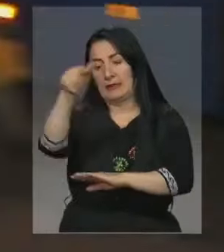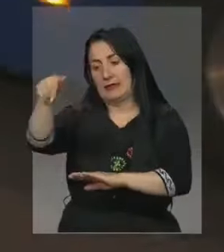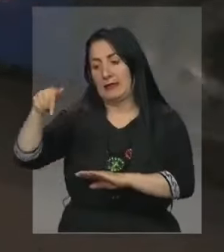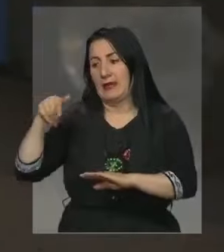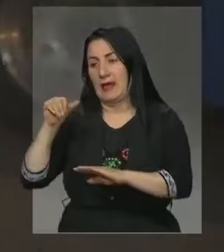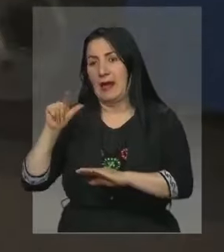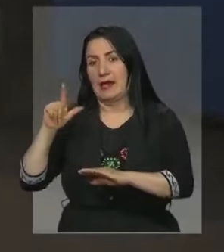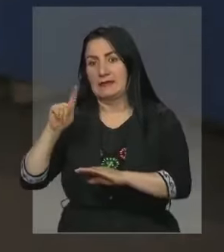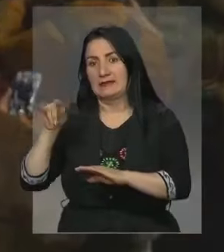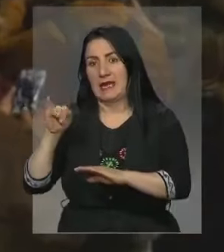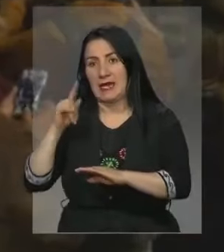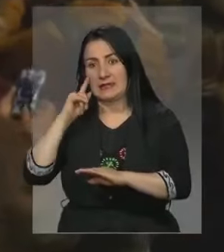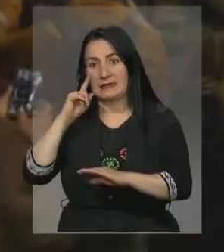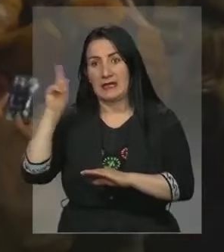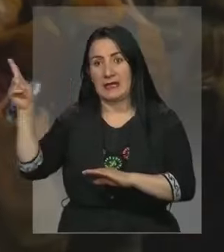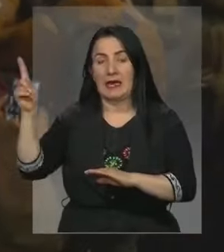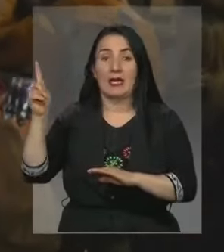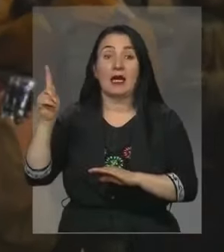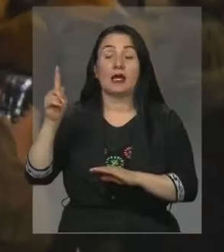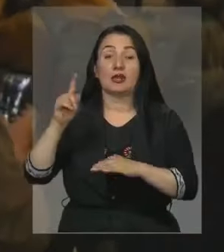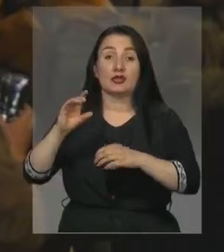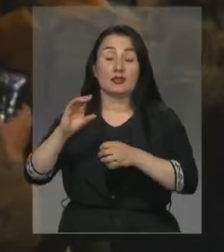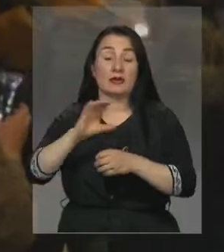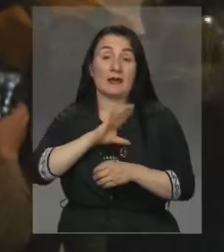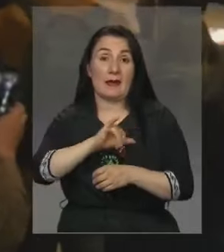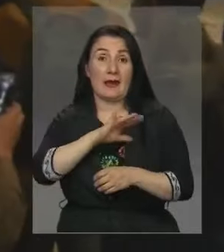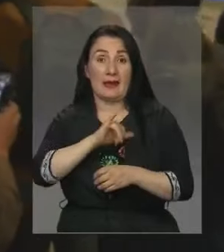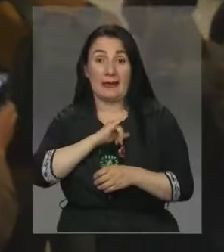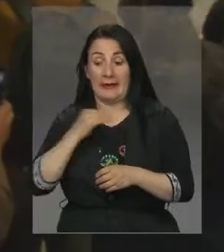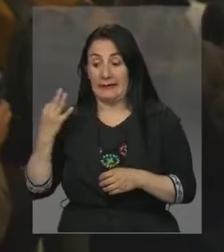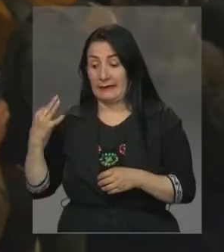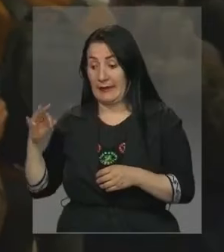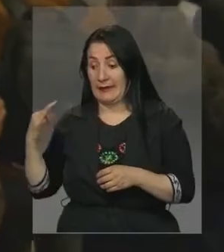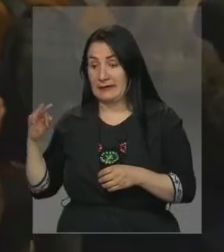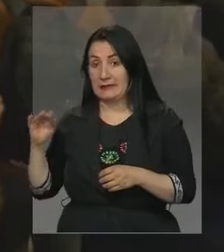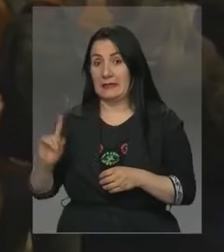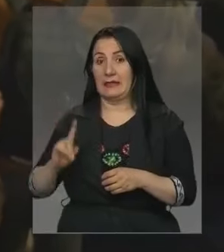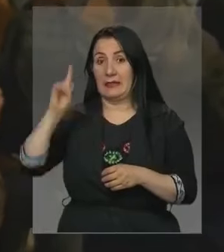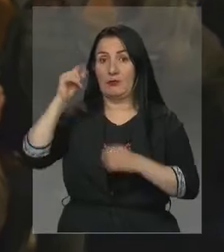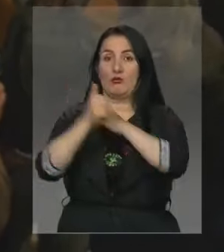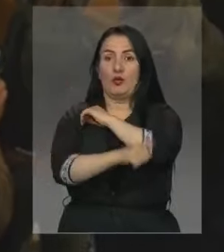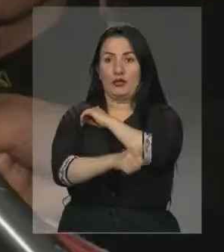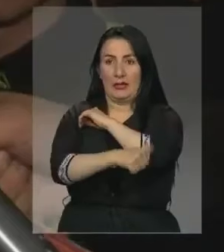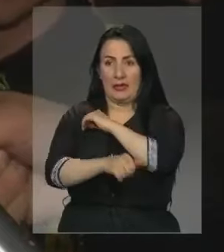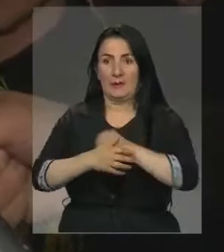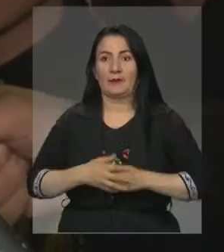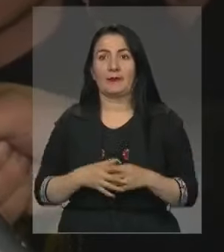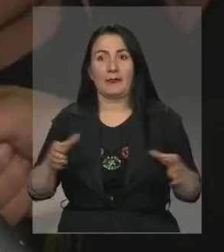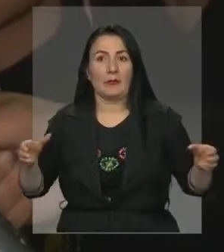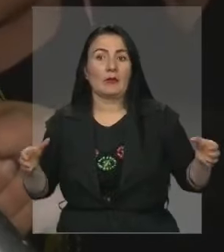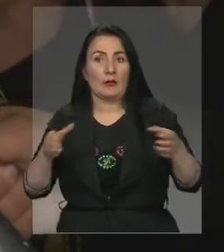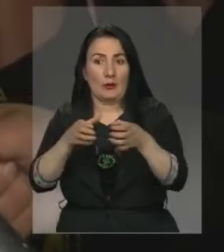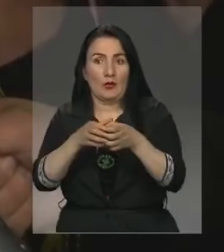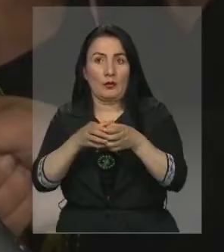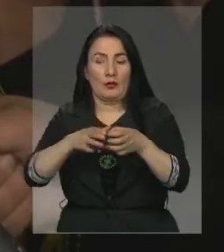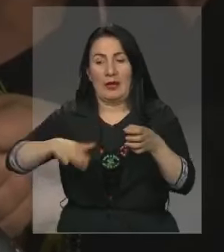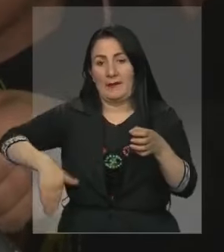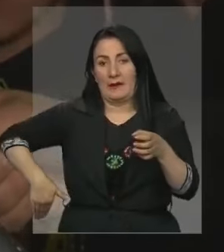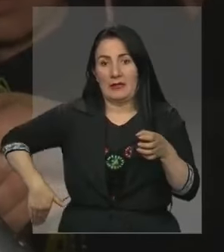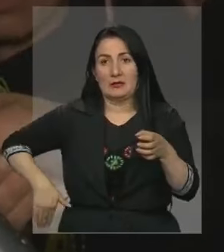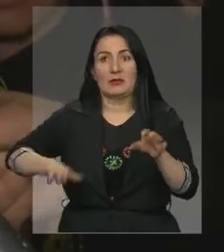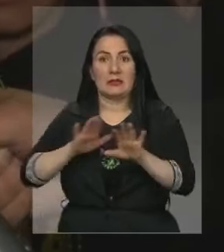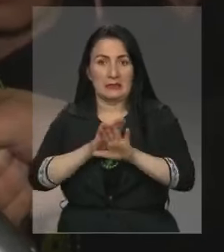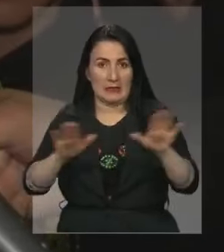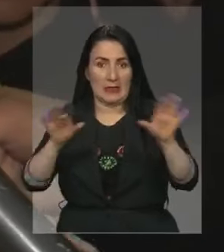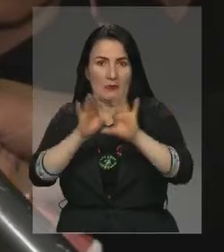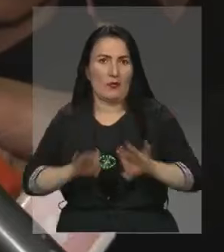avenida Alsacia, con accesos viales a la avenida Ciudad de Cali, la calle 13 y la avenida Boyacá. Los grupos que tenían un atraso, pues,